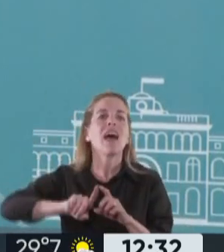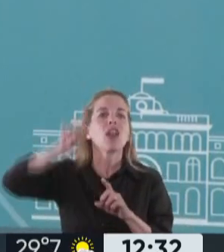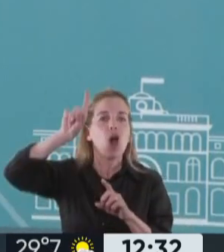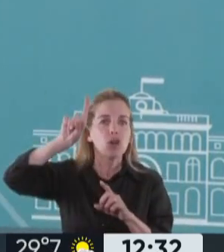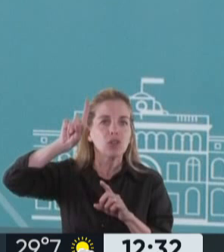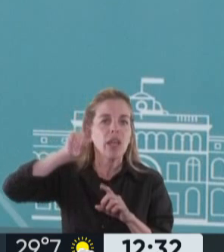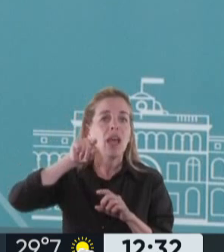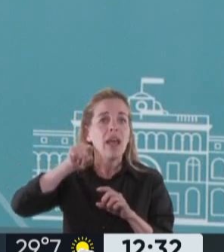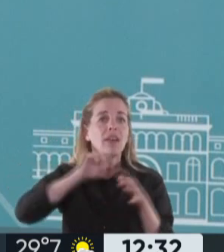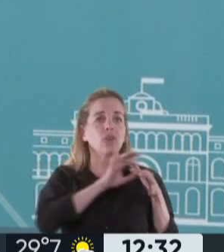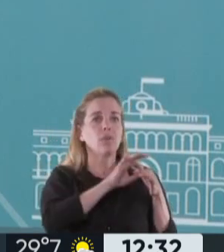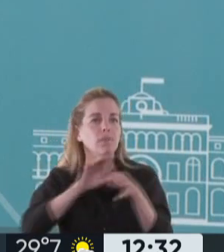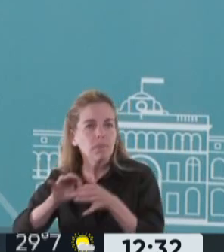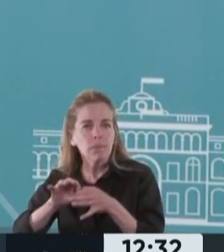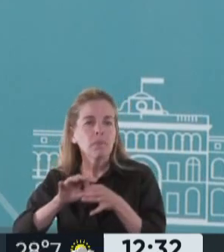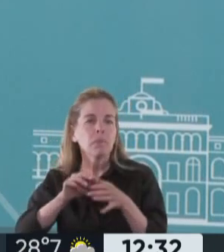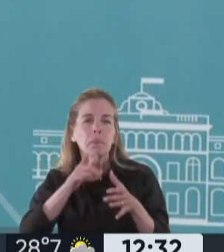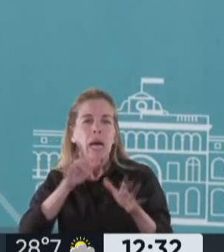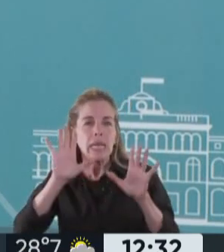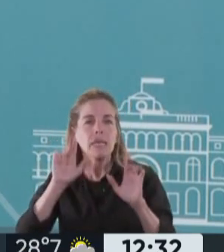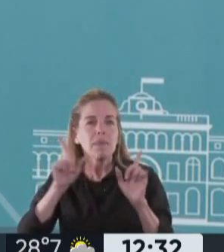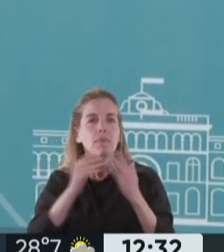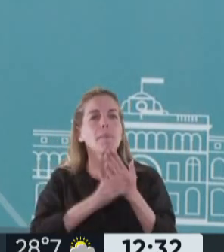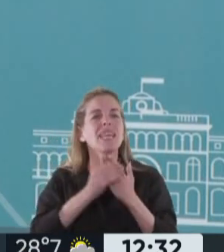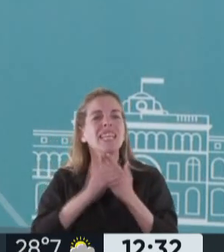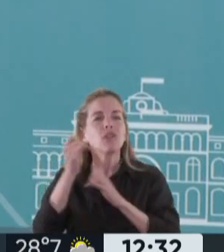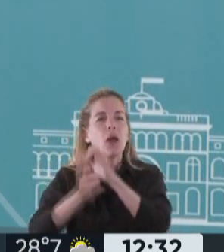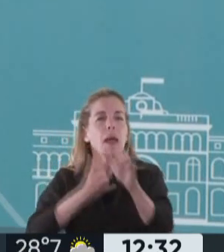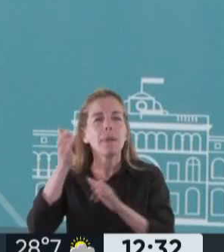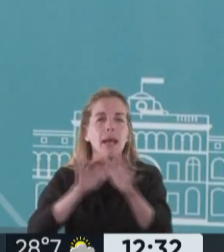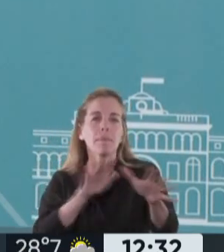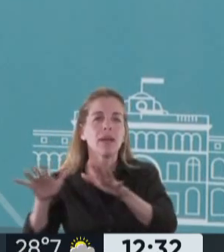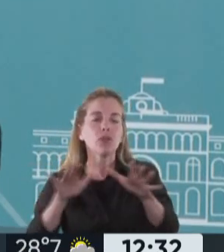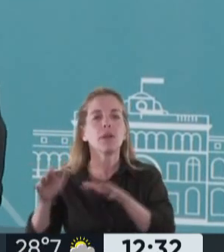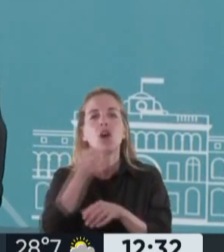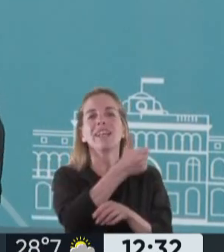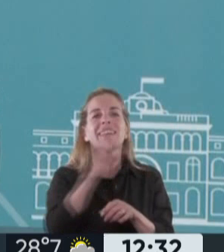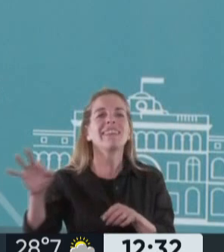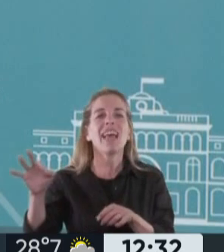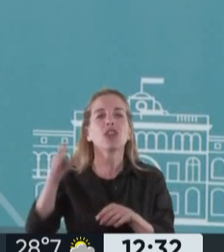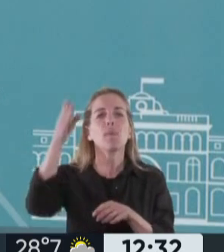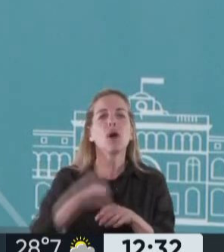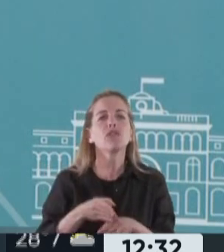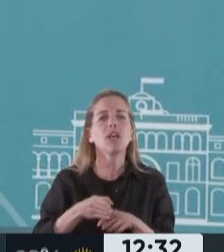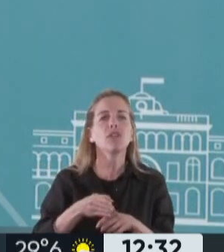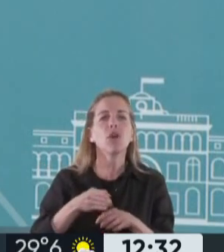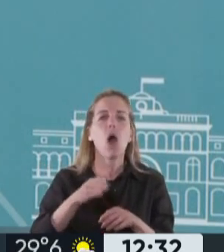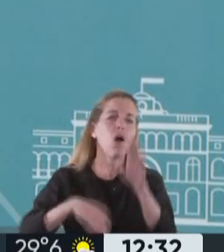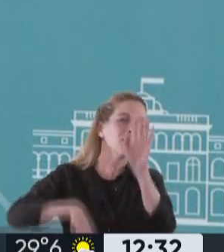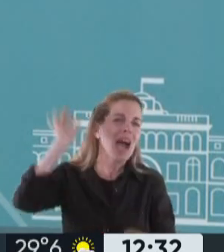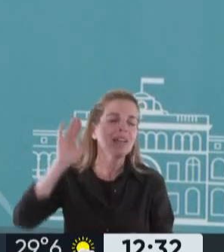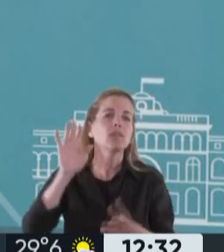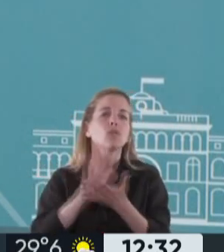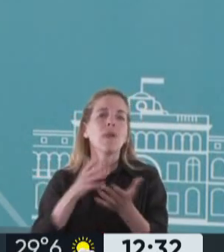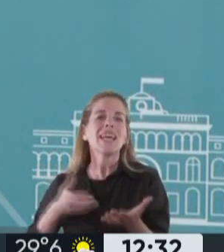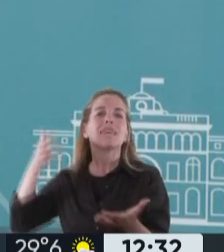tiene un correlato que, si mal no recuerdo, el ministro hablaba del orden de más del 600%, digamos, de inversión